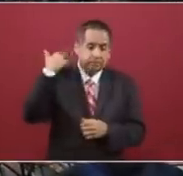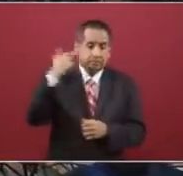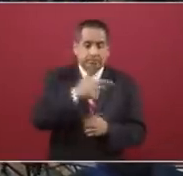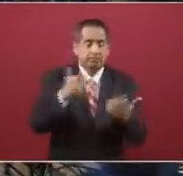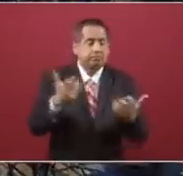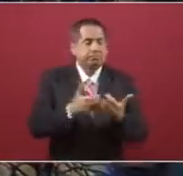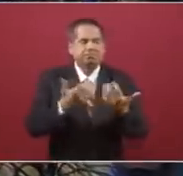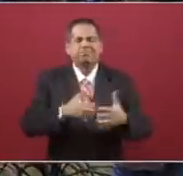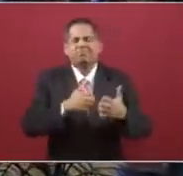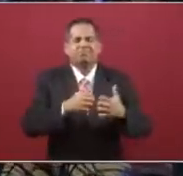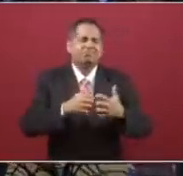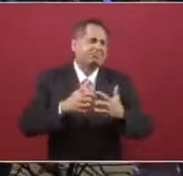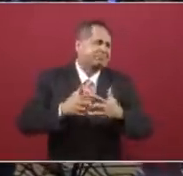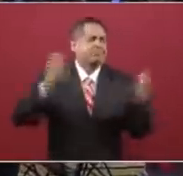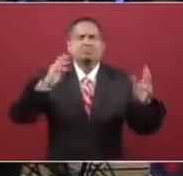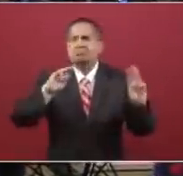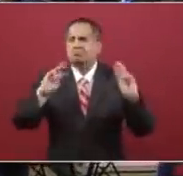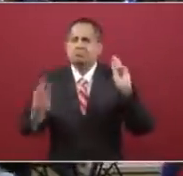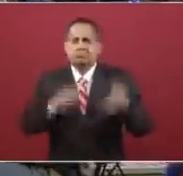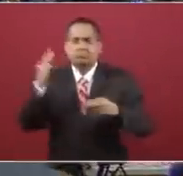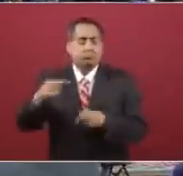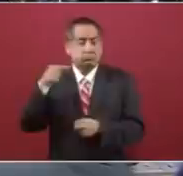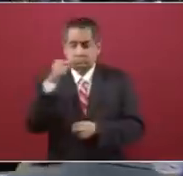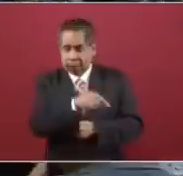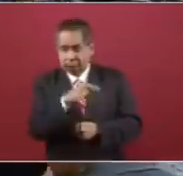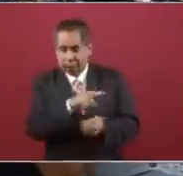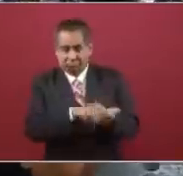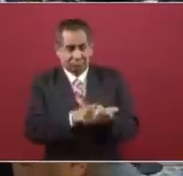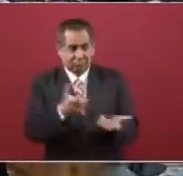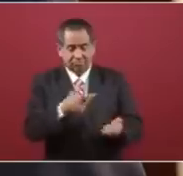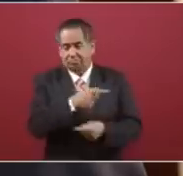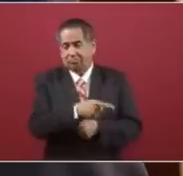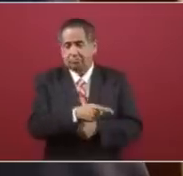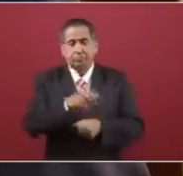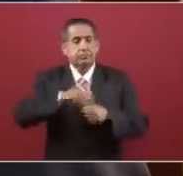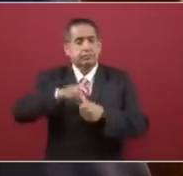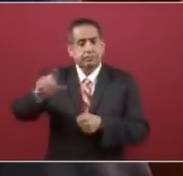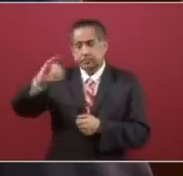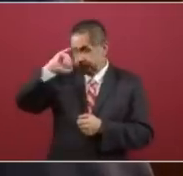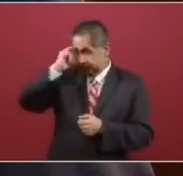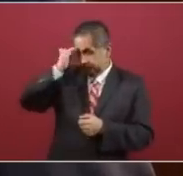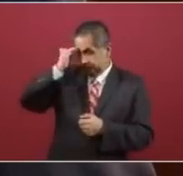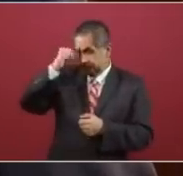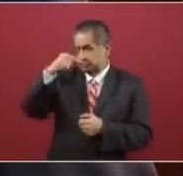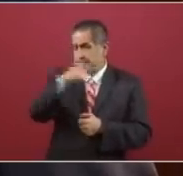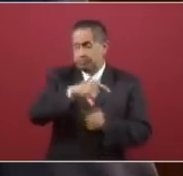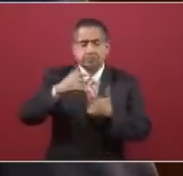la refinería más grande del mundo en la India.